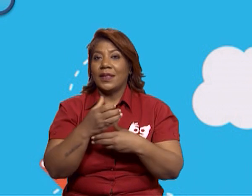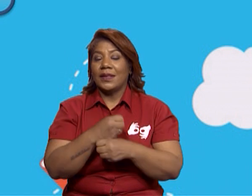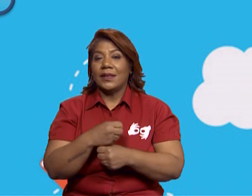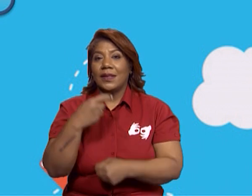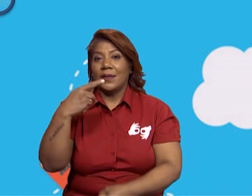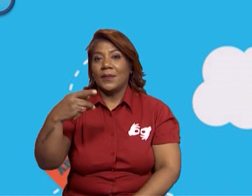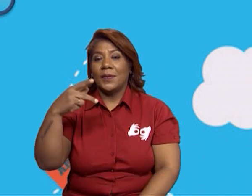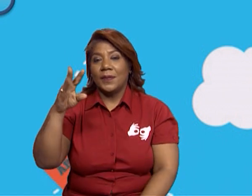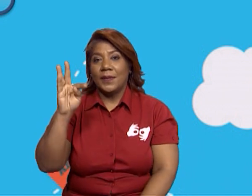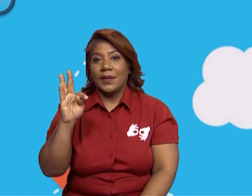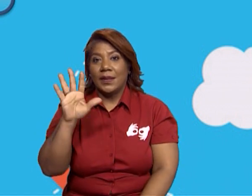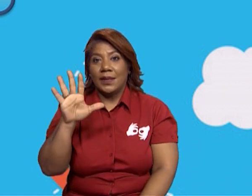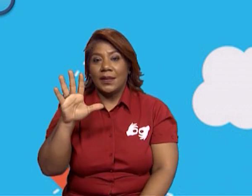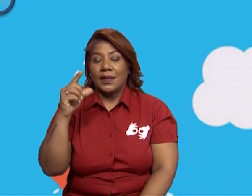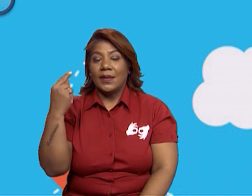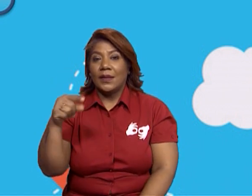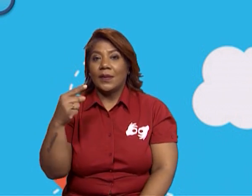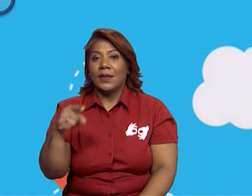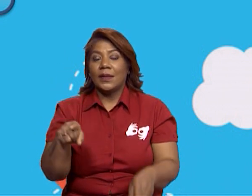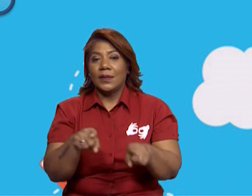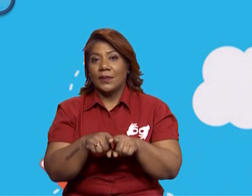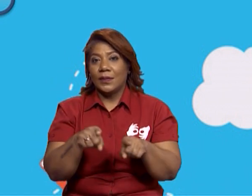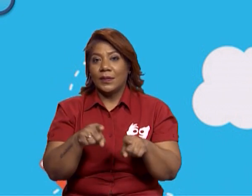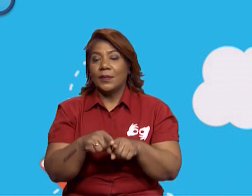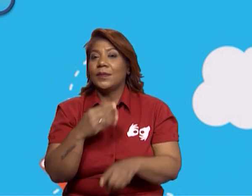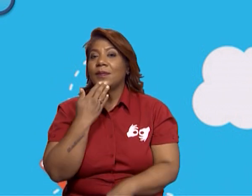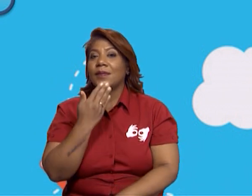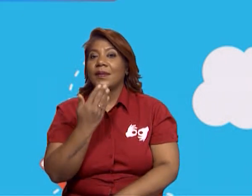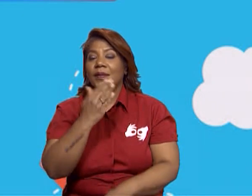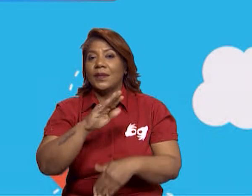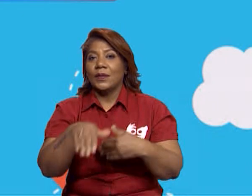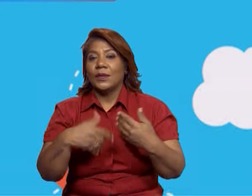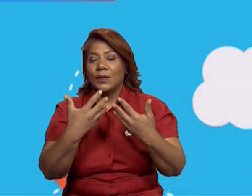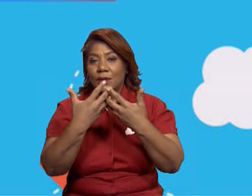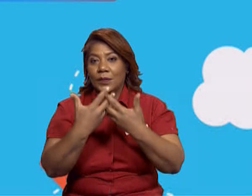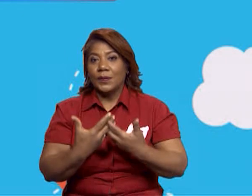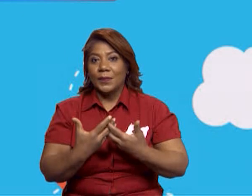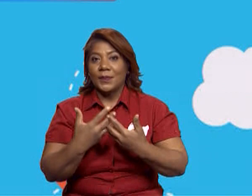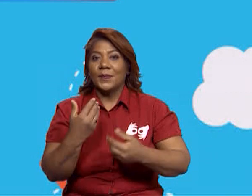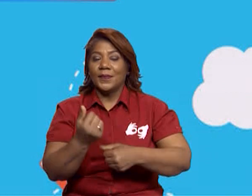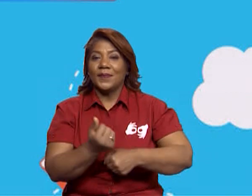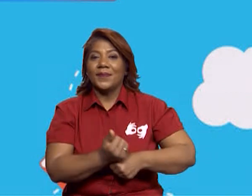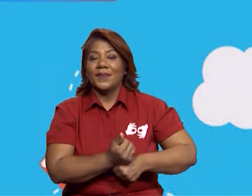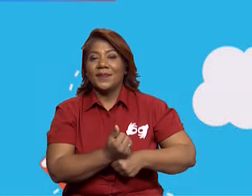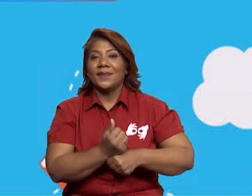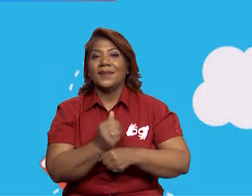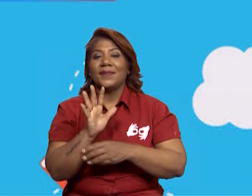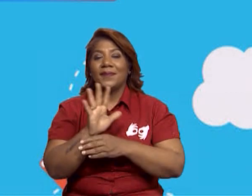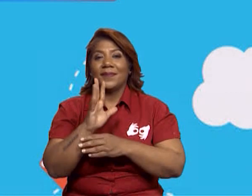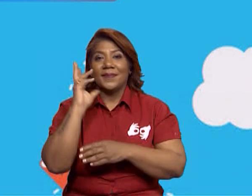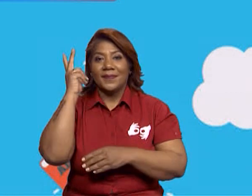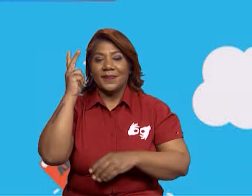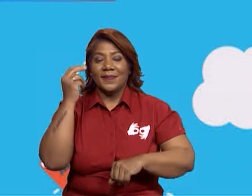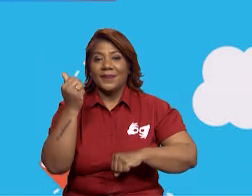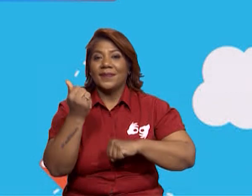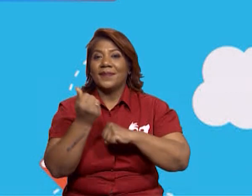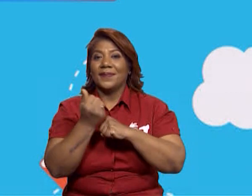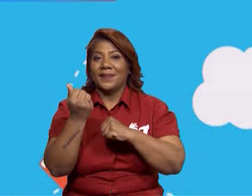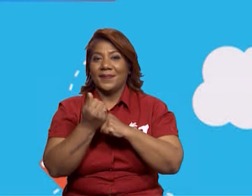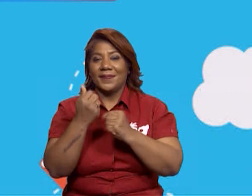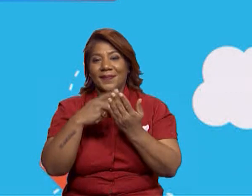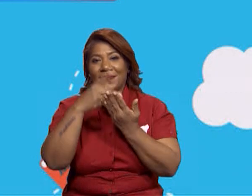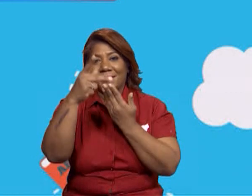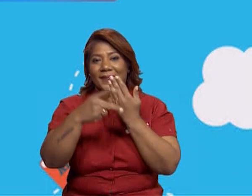de este lindo tema. y también agradecemos a todos nuestros patrocinadores, radioemisoras, fundaciones, televisoras,